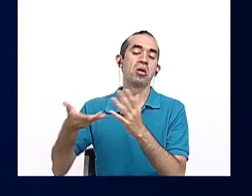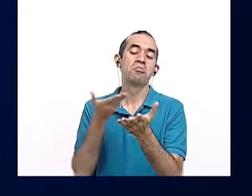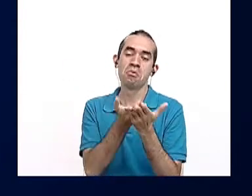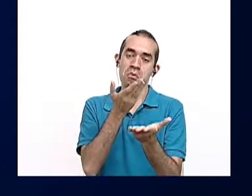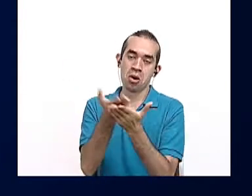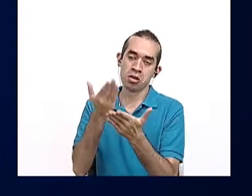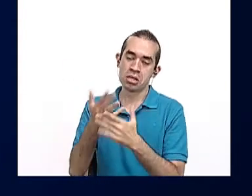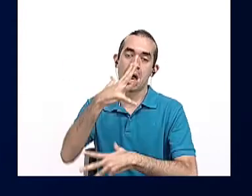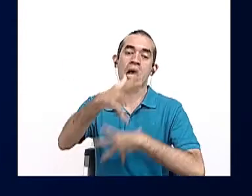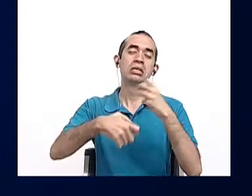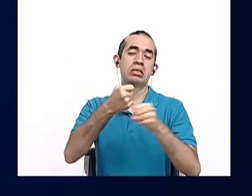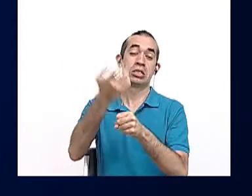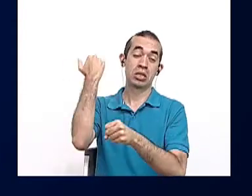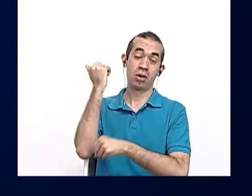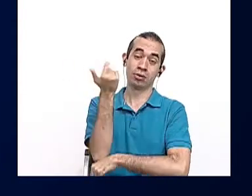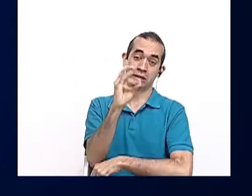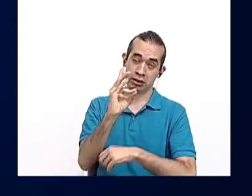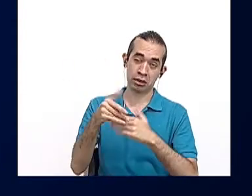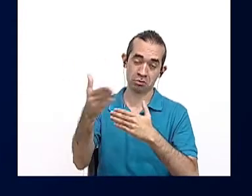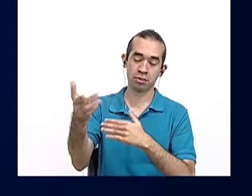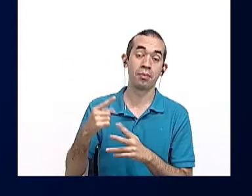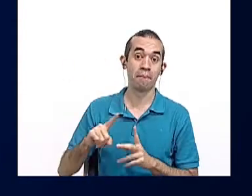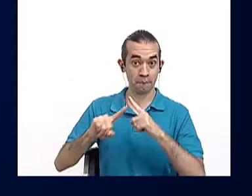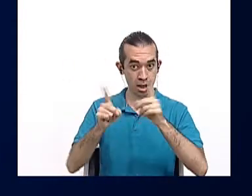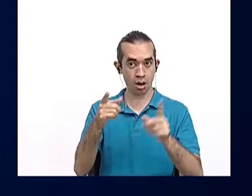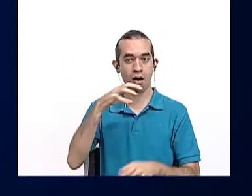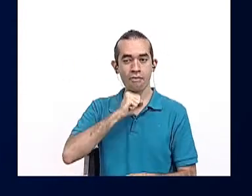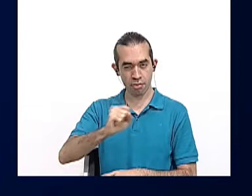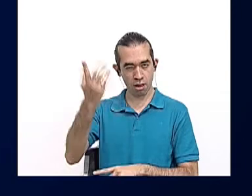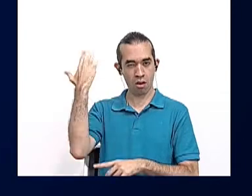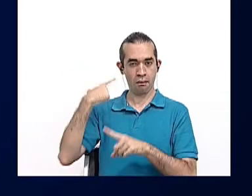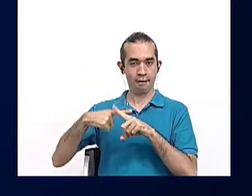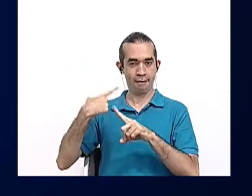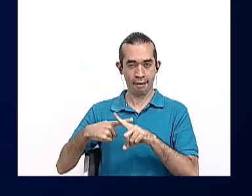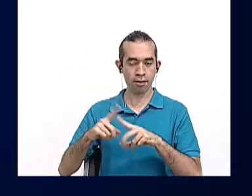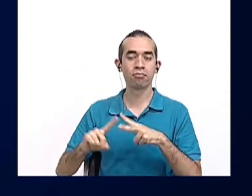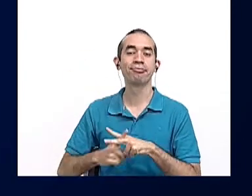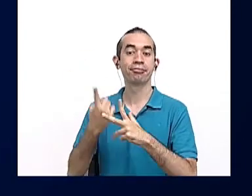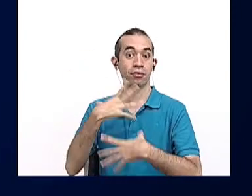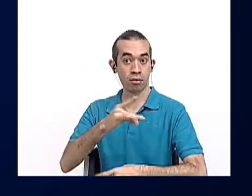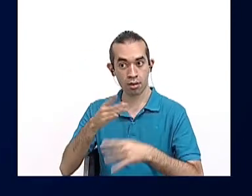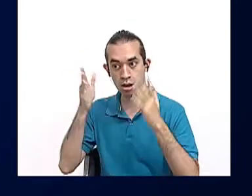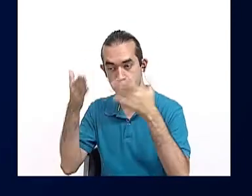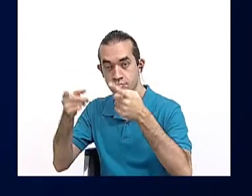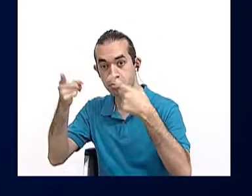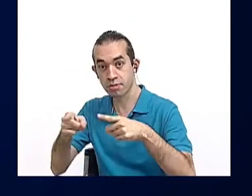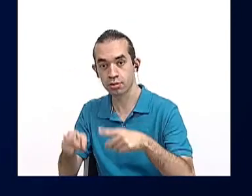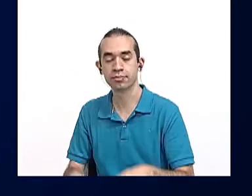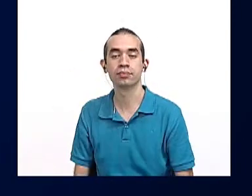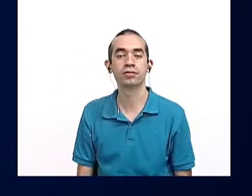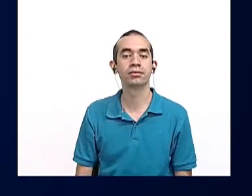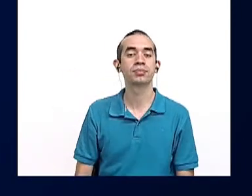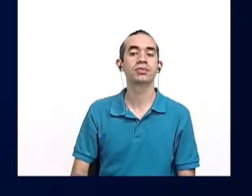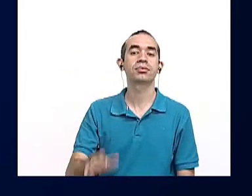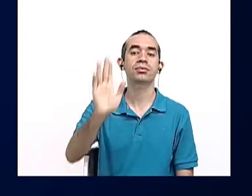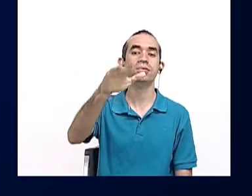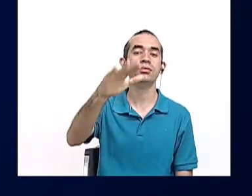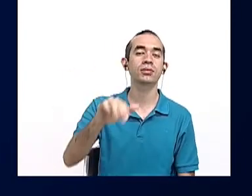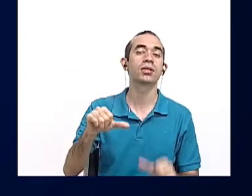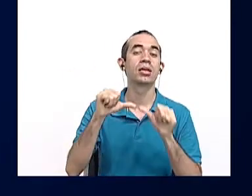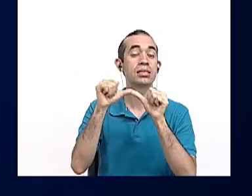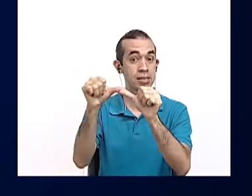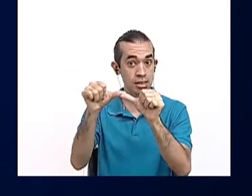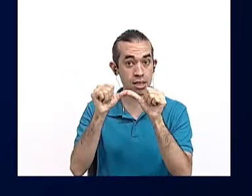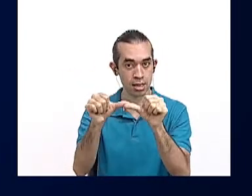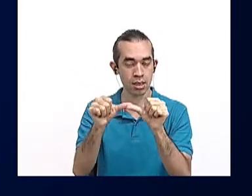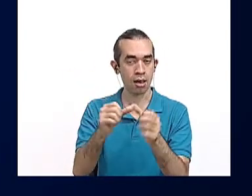al inicio entonces ahí fue donde se interesaron en estos fenómenos. Para seguir comprendiendo, es importante que